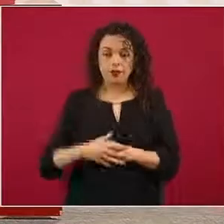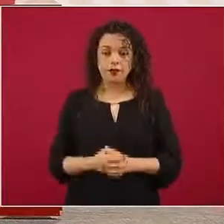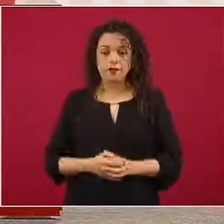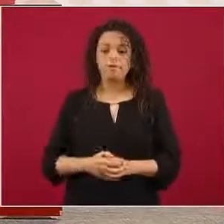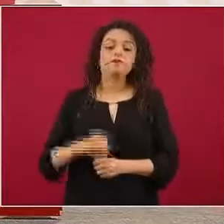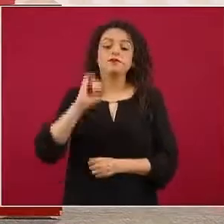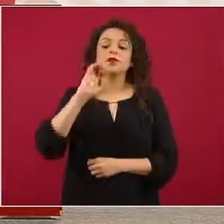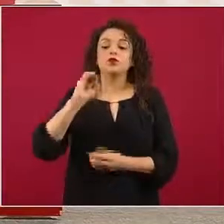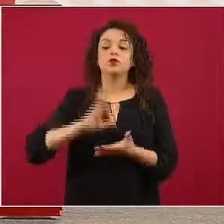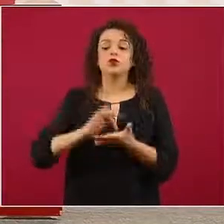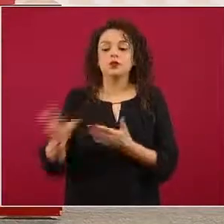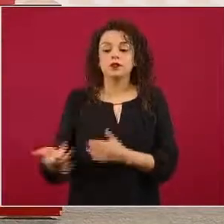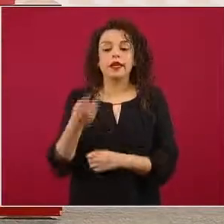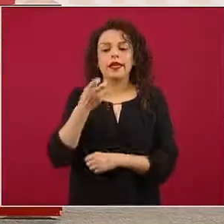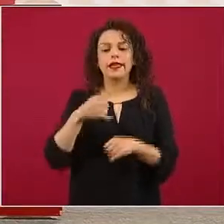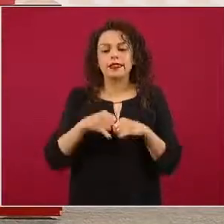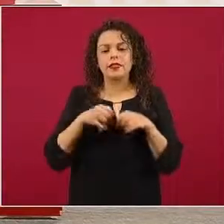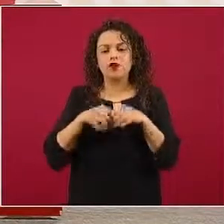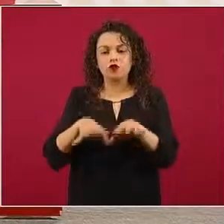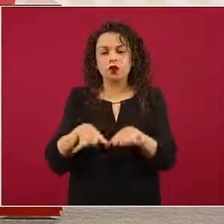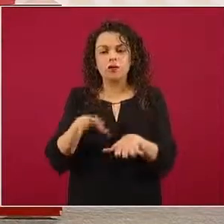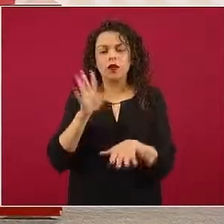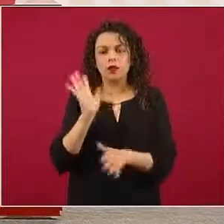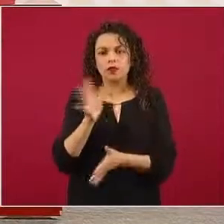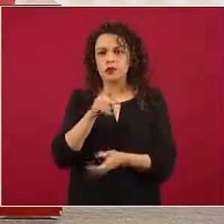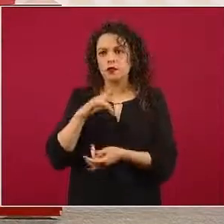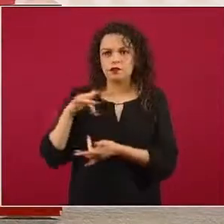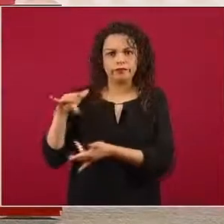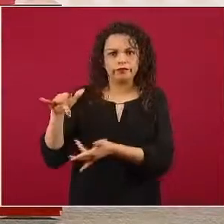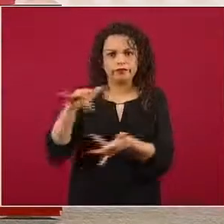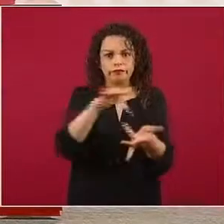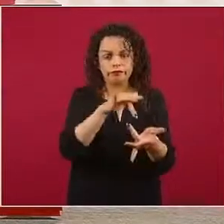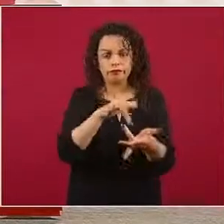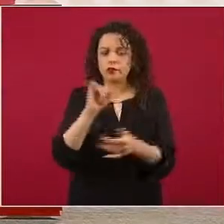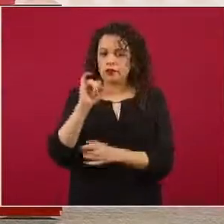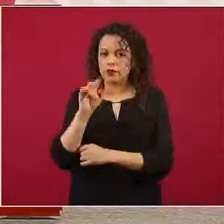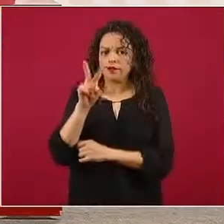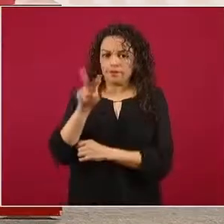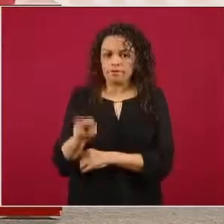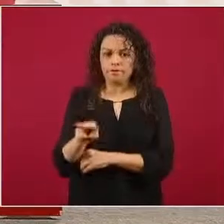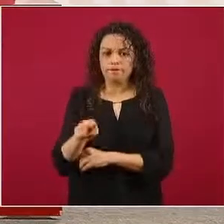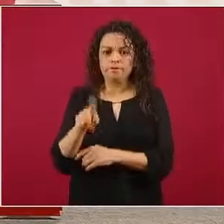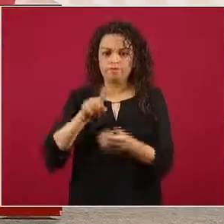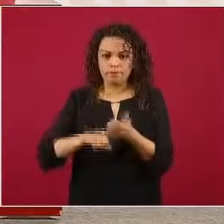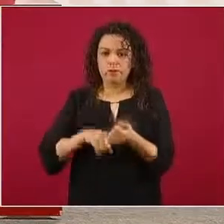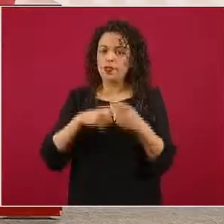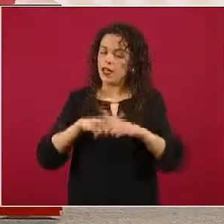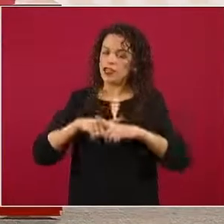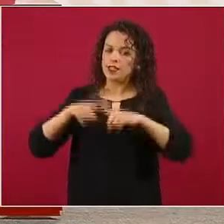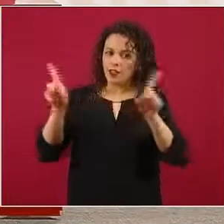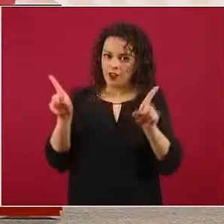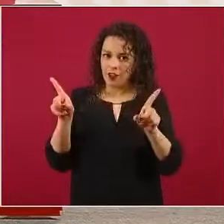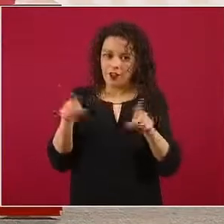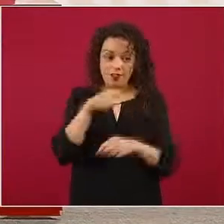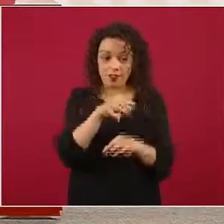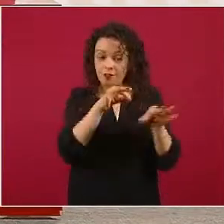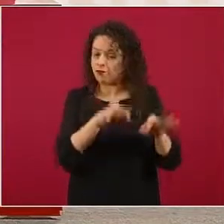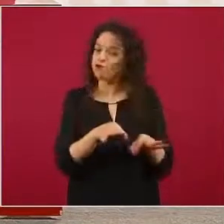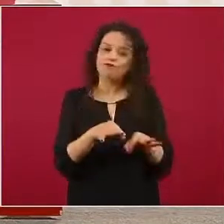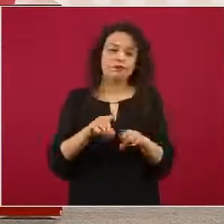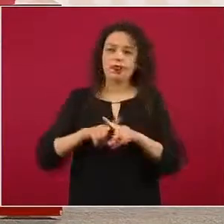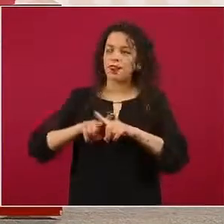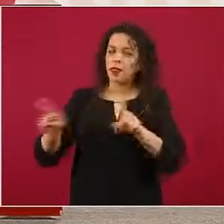esta información que está circulando en redes. Si es así, efectivamente, el llamado es diferente. El